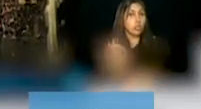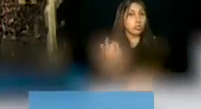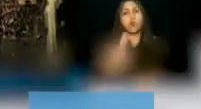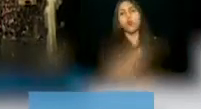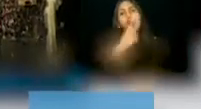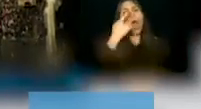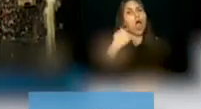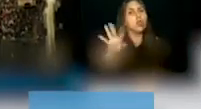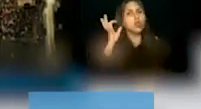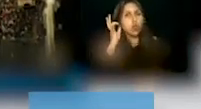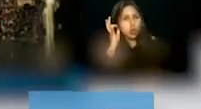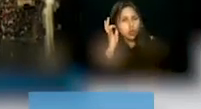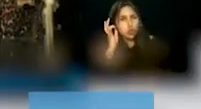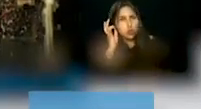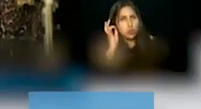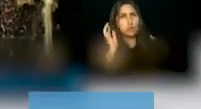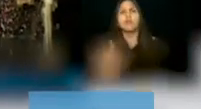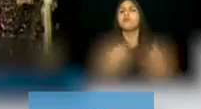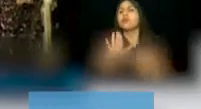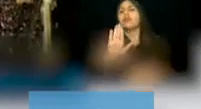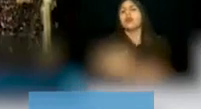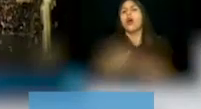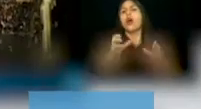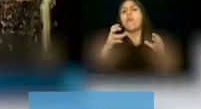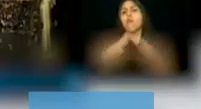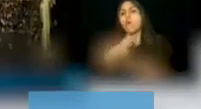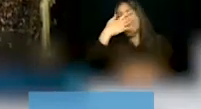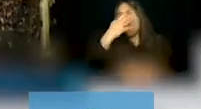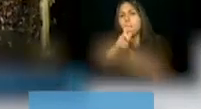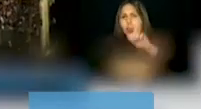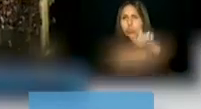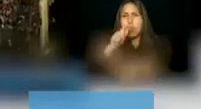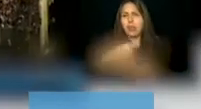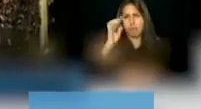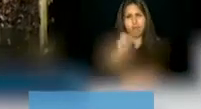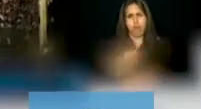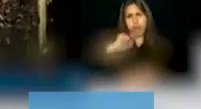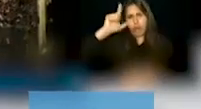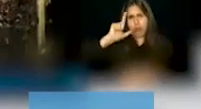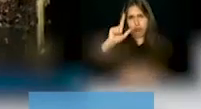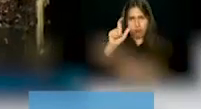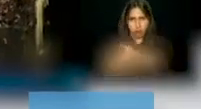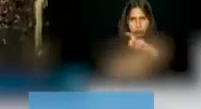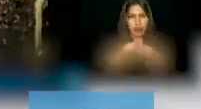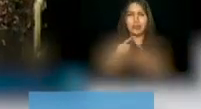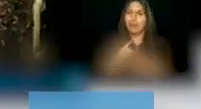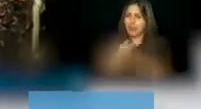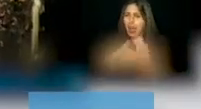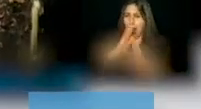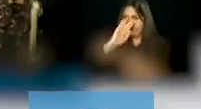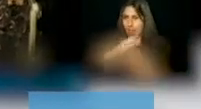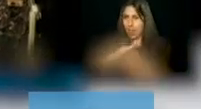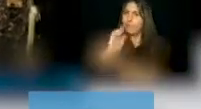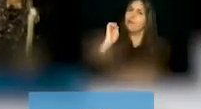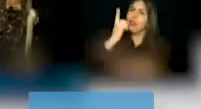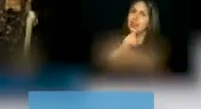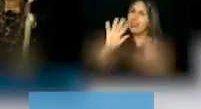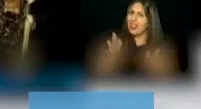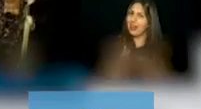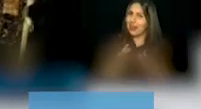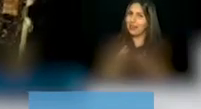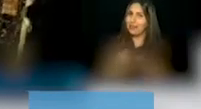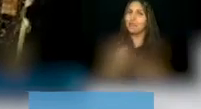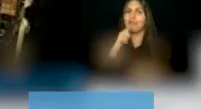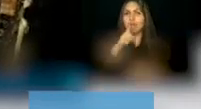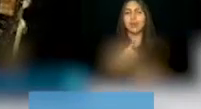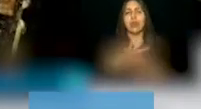hay dos líderes nada más que quedan, ¿verdad?, en pie. Eso es muy importante, ¿no? Sí. Lo dice Daniel Martínez en algún momento. Son